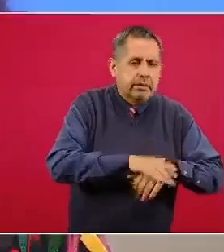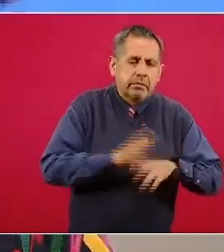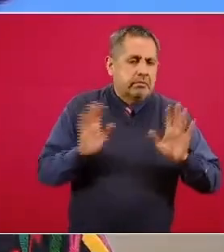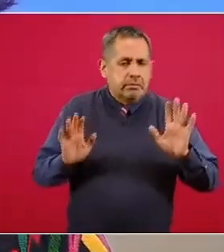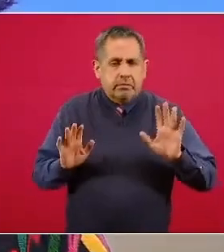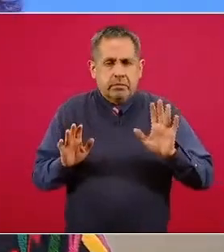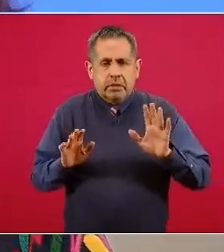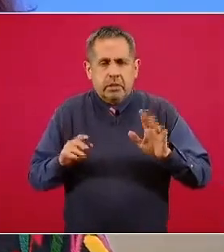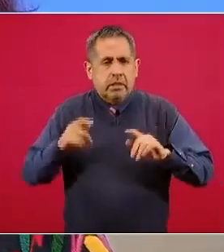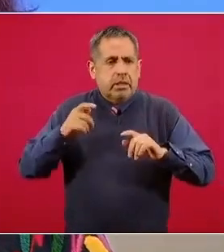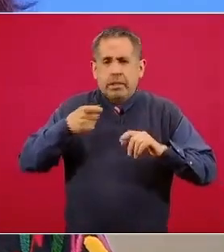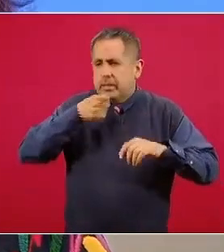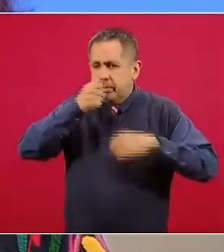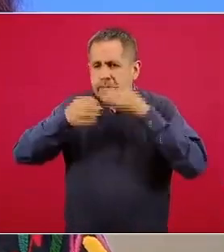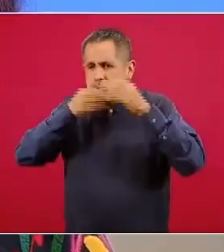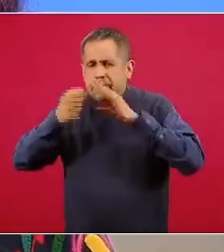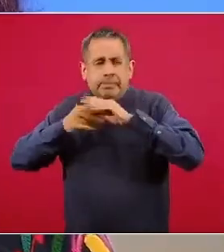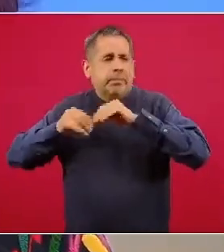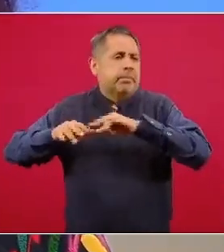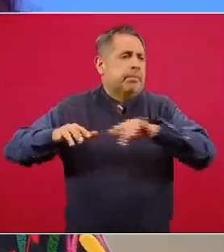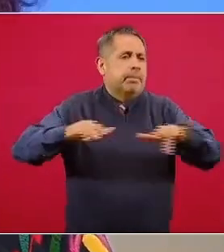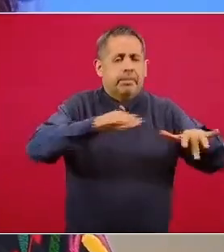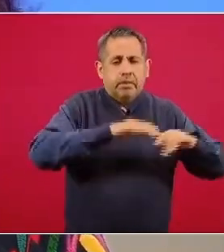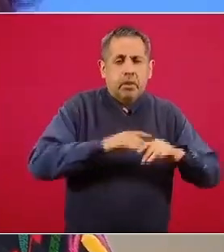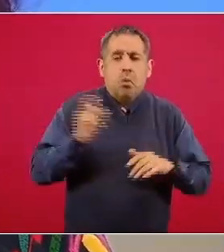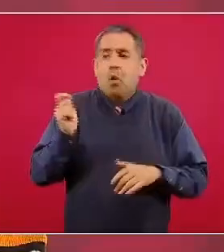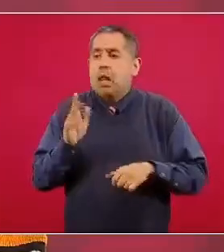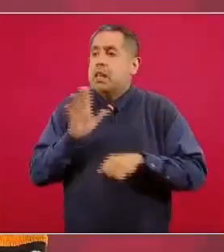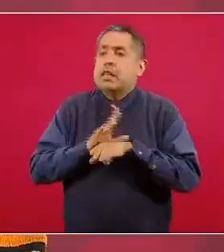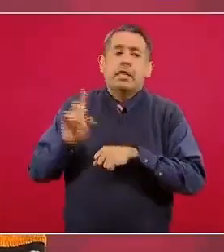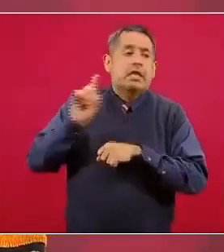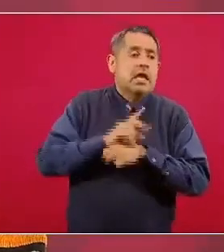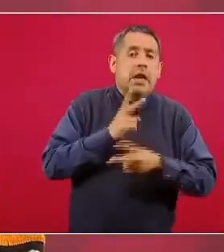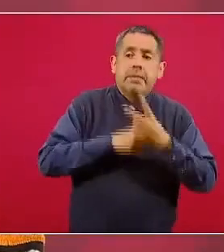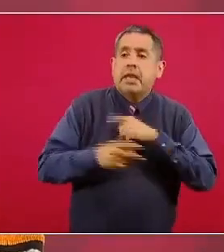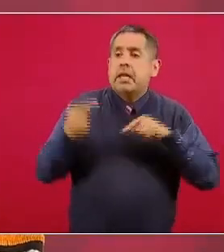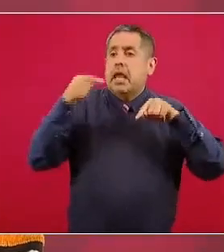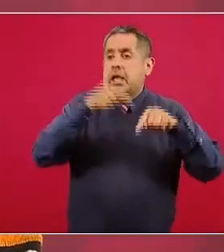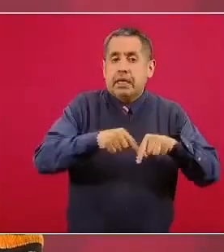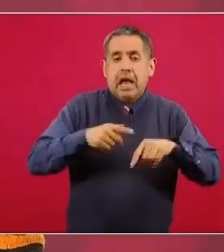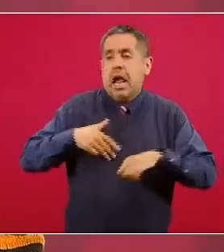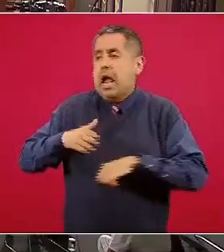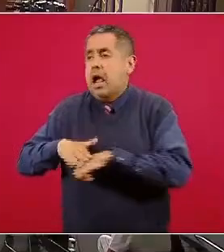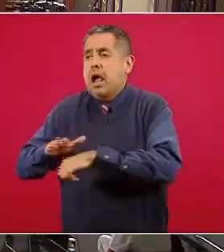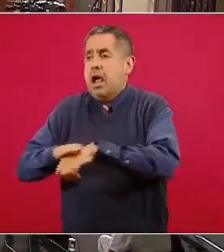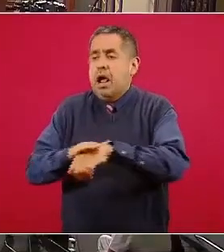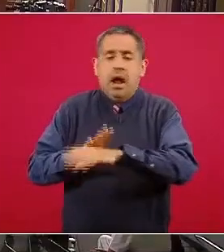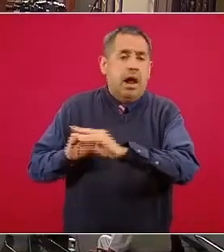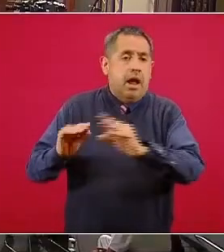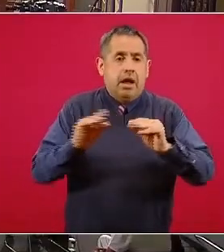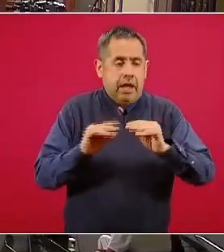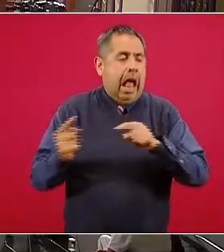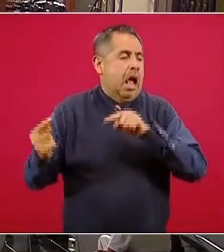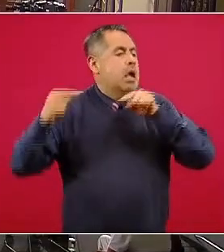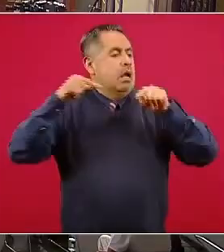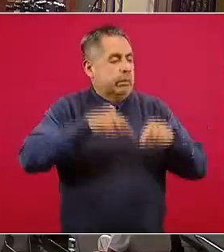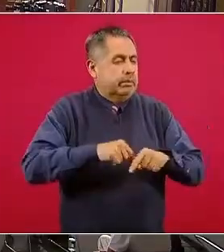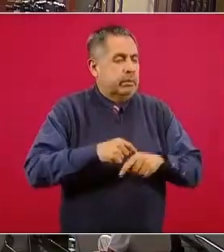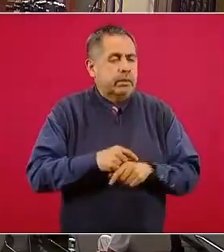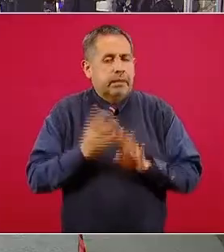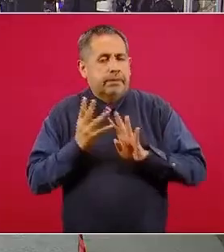forma, perifoneo y aviso de cuándo va a llegar la brigada de vacunación para que la población salga siempre, como lo hemos